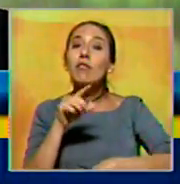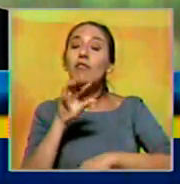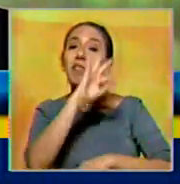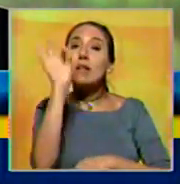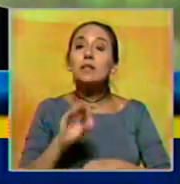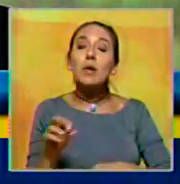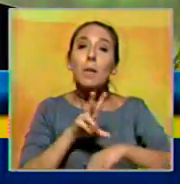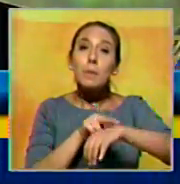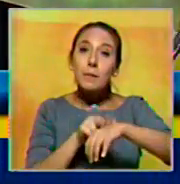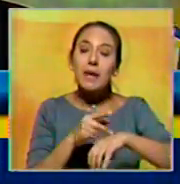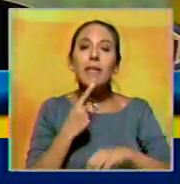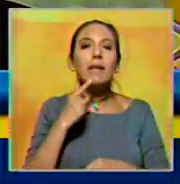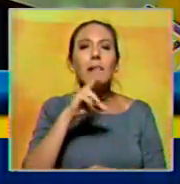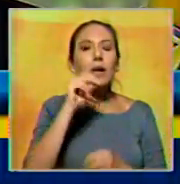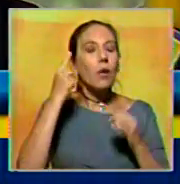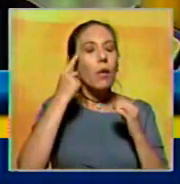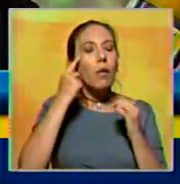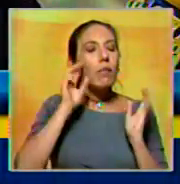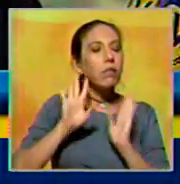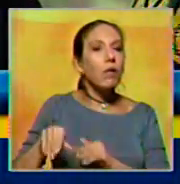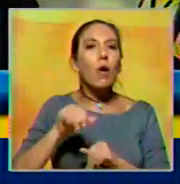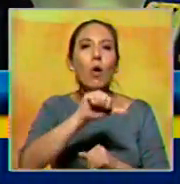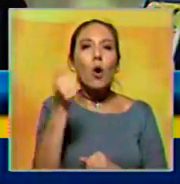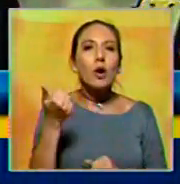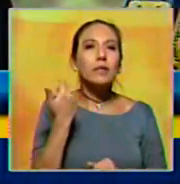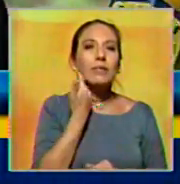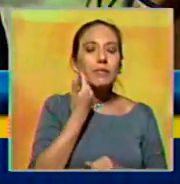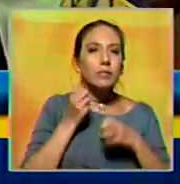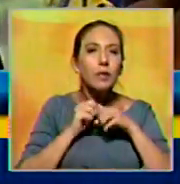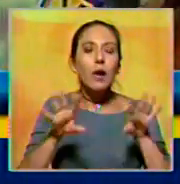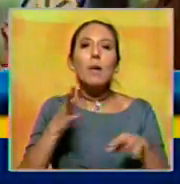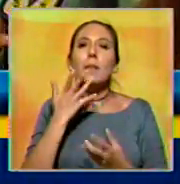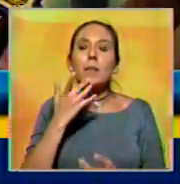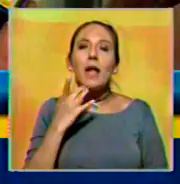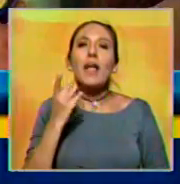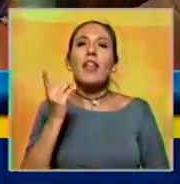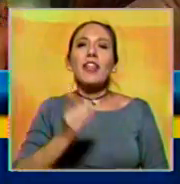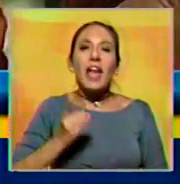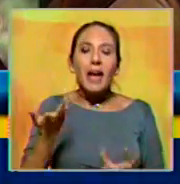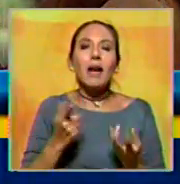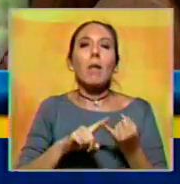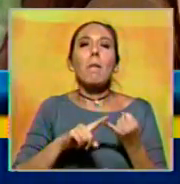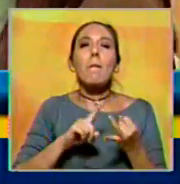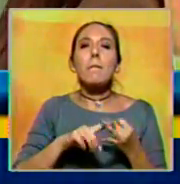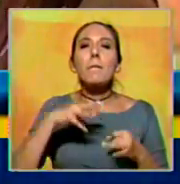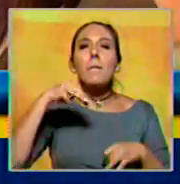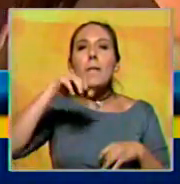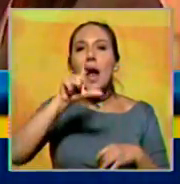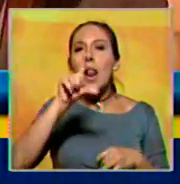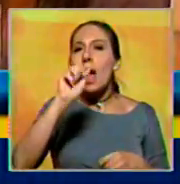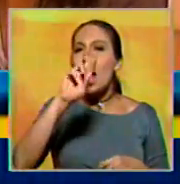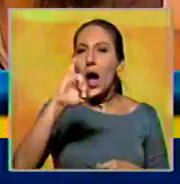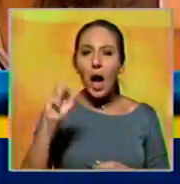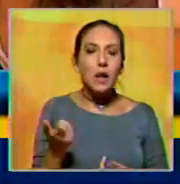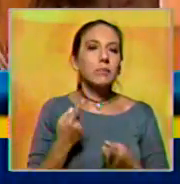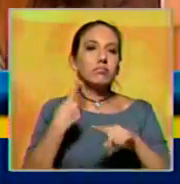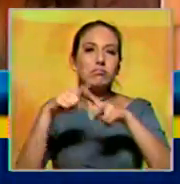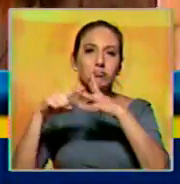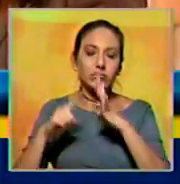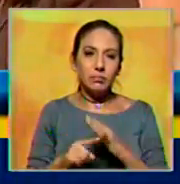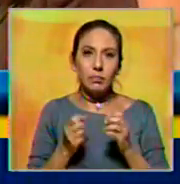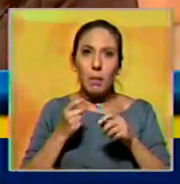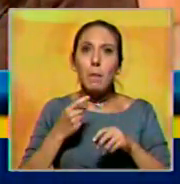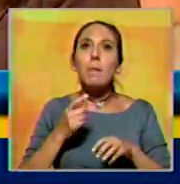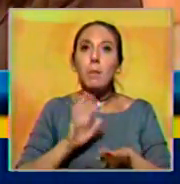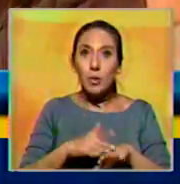gobierno para que no descuiden también otras patologías y otros virus como el dengue y la malaria. Ustedes tienen cifras alarmantes, pues reportan que se han duplicado los casos